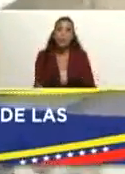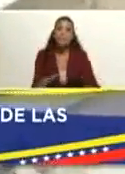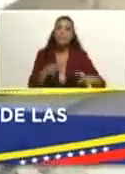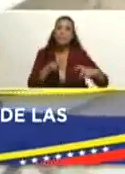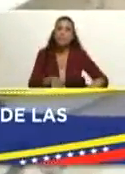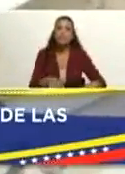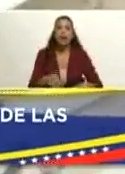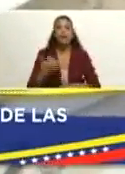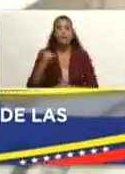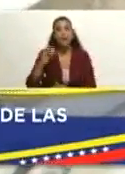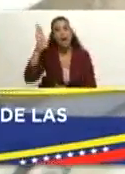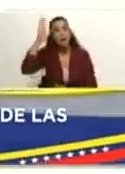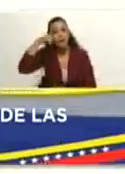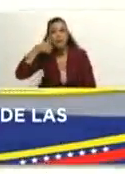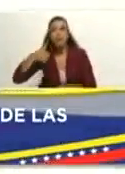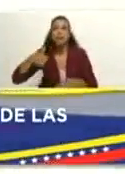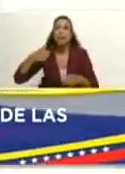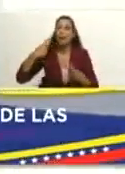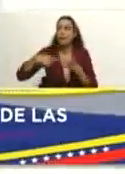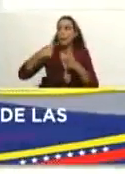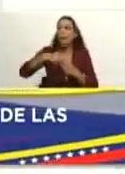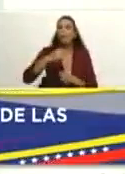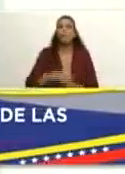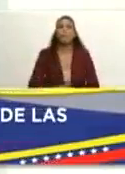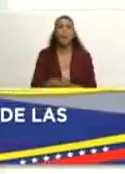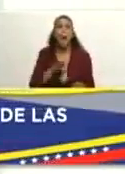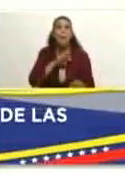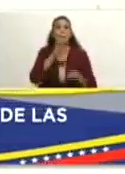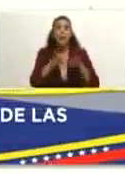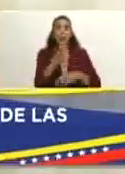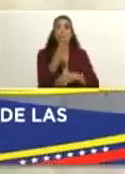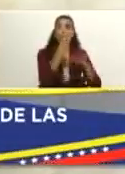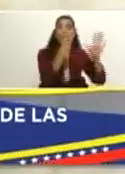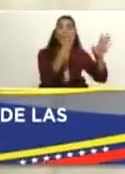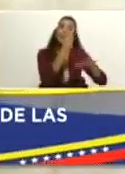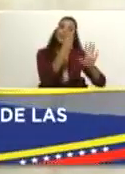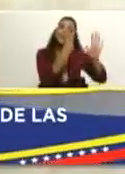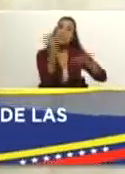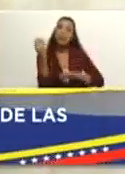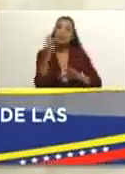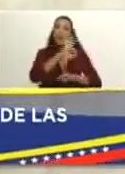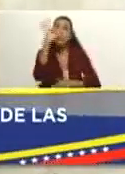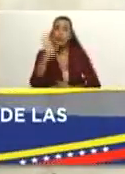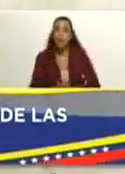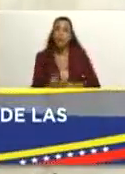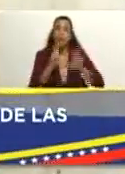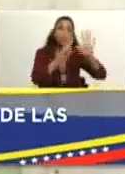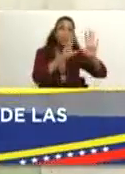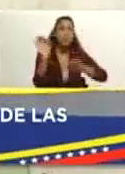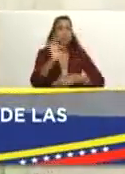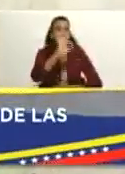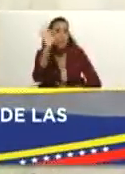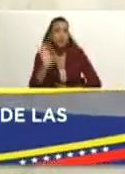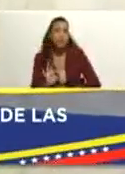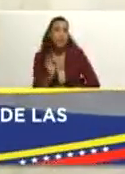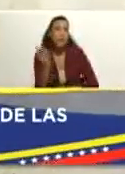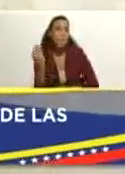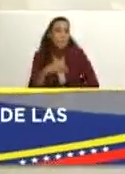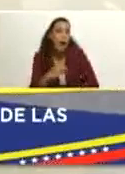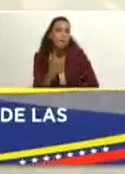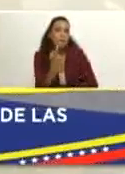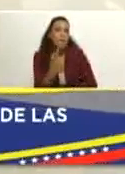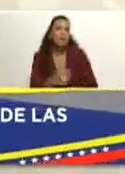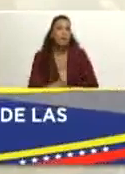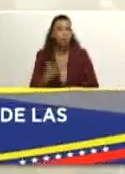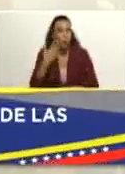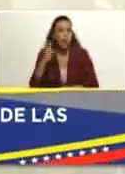tenemos posetas, griferías, entre otros. Bueno, hemos avanzado un 70%, mi presidente. 70% más o menos. Más o menos, ahí vamos, ahí vamos. ¿Y tú